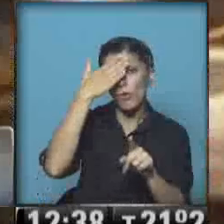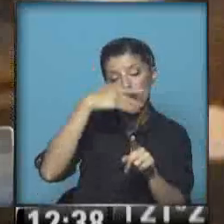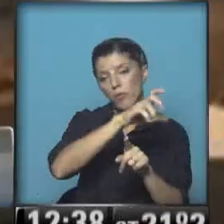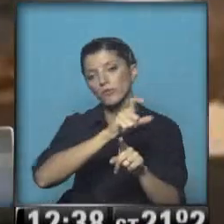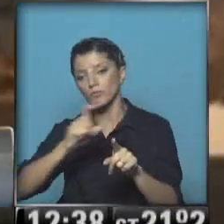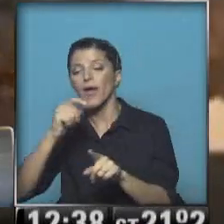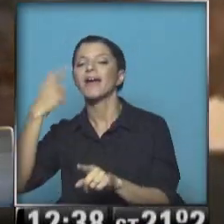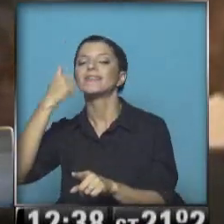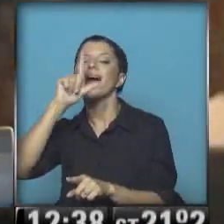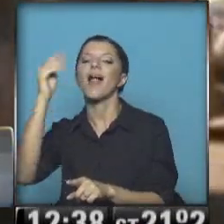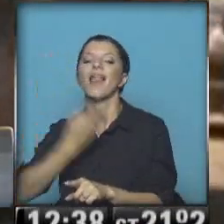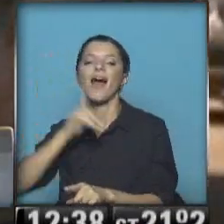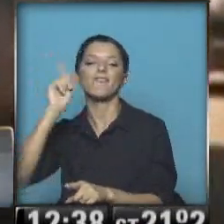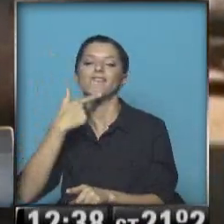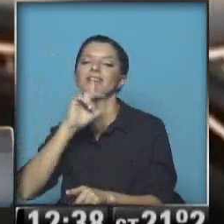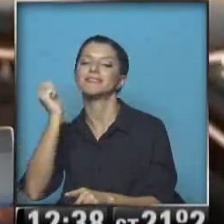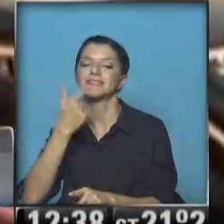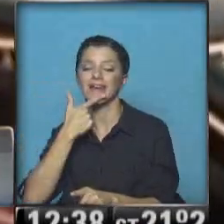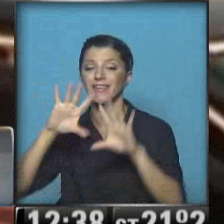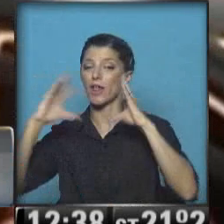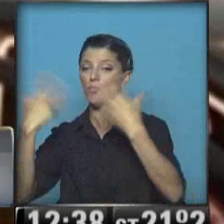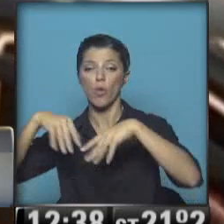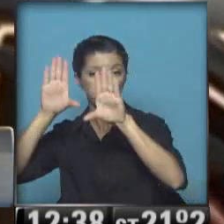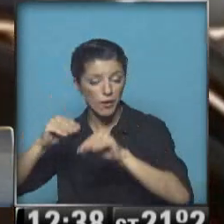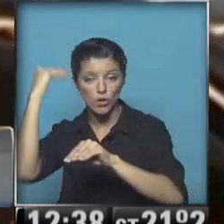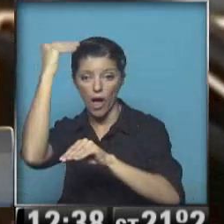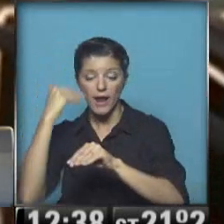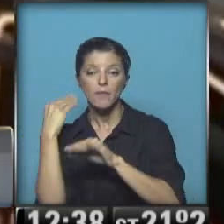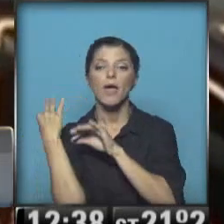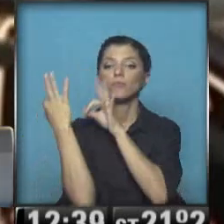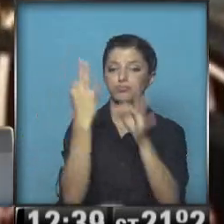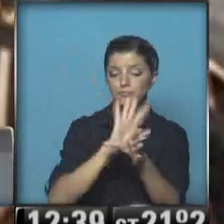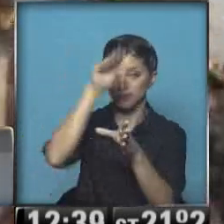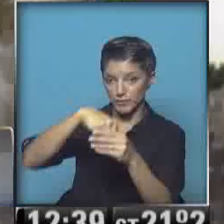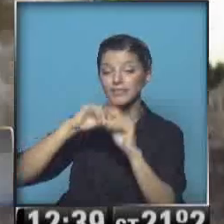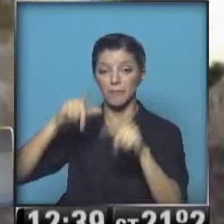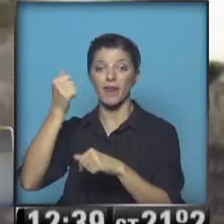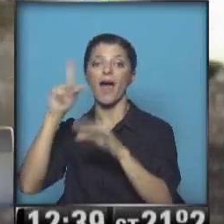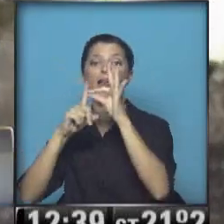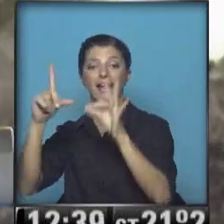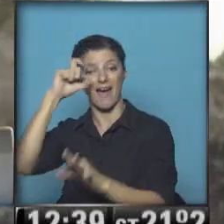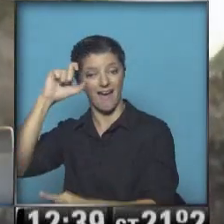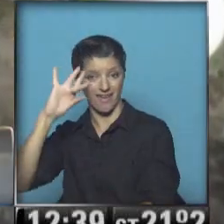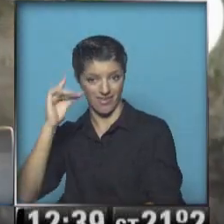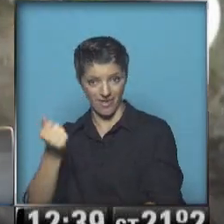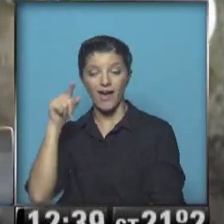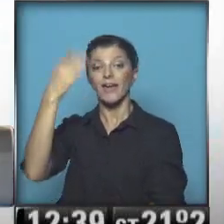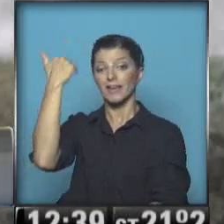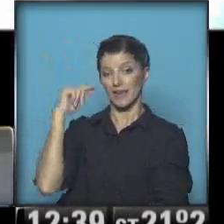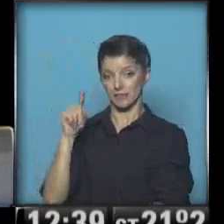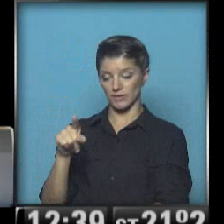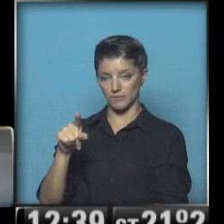salafistas llegados desde todo el mundo árabe Incluyendo a la organización alcaeda en Irak comandada por abu